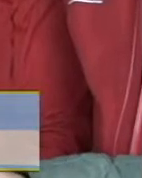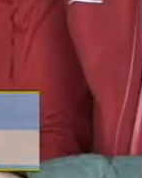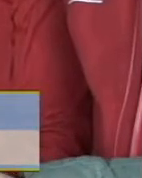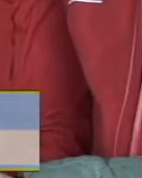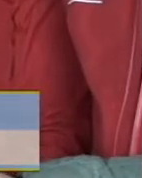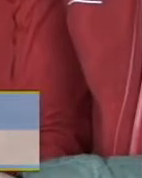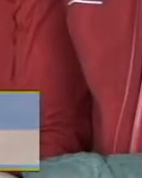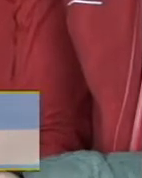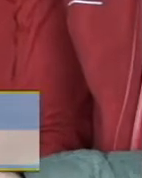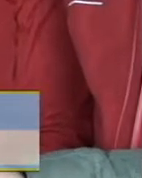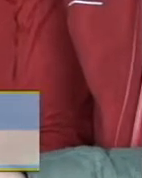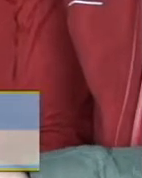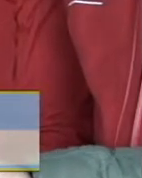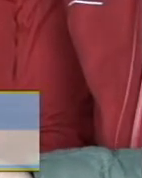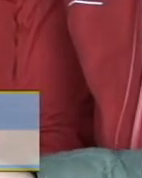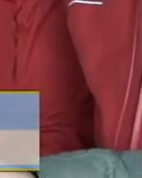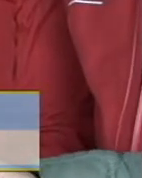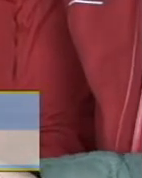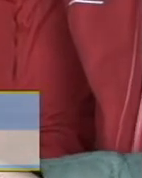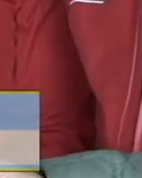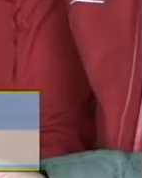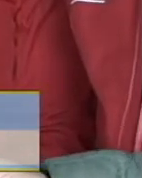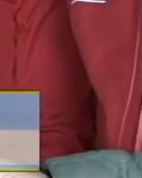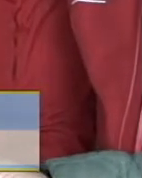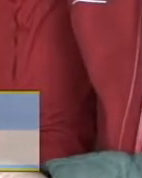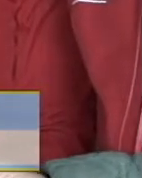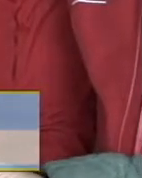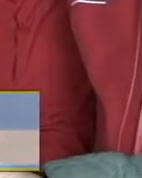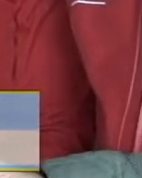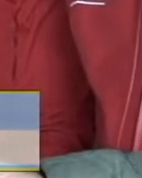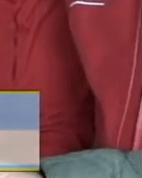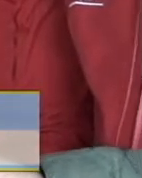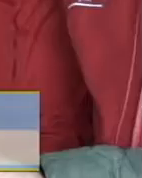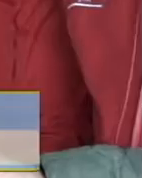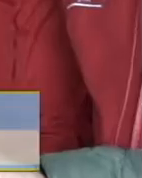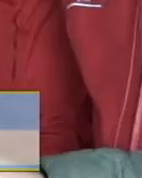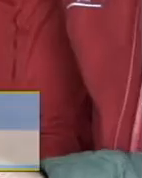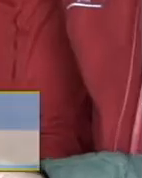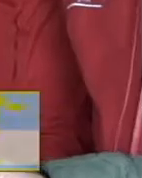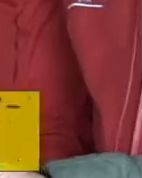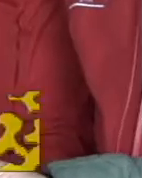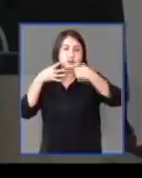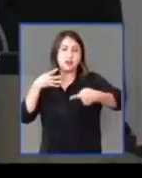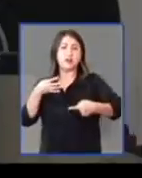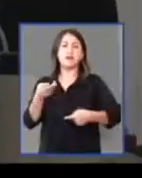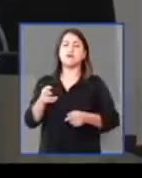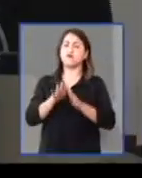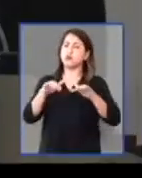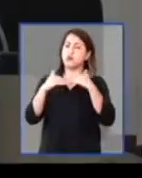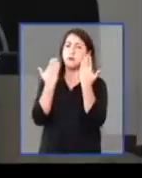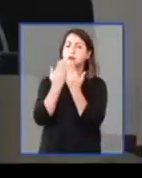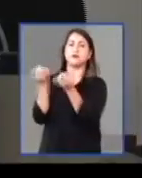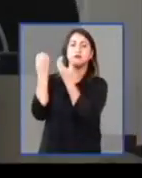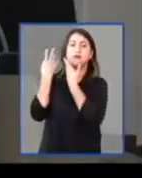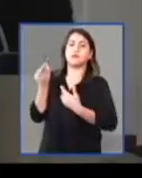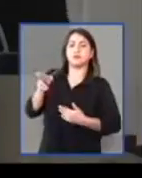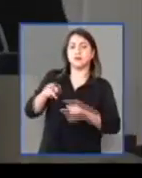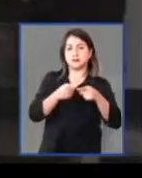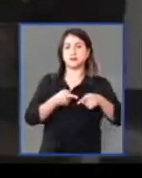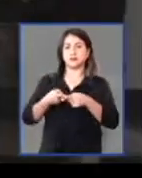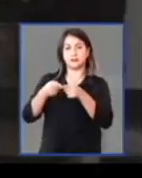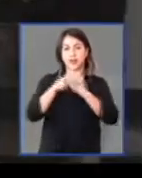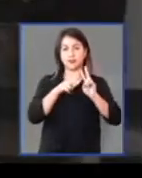un poco en esta de vuelta de manu de entender que también como sociedad en su minuto fracasamos frente a la expulsión de estas personas que los espacios de protección no